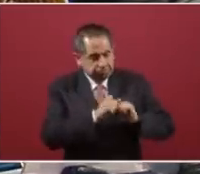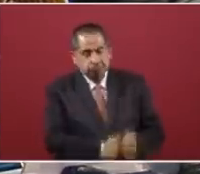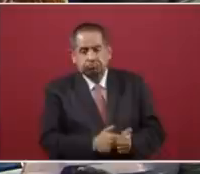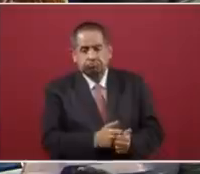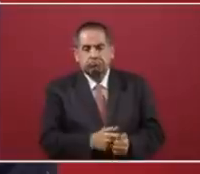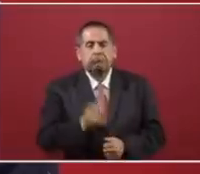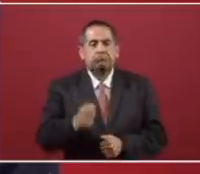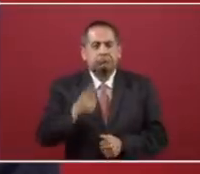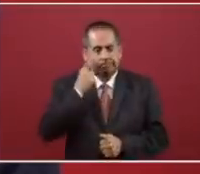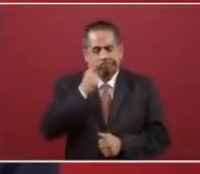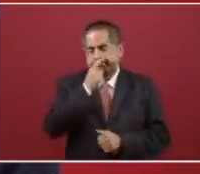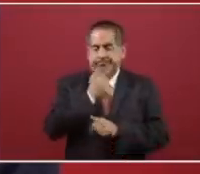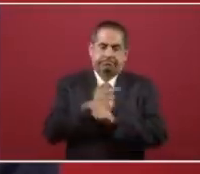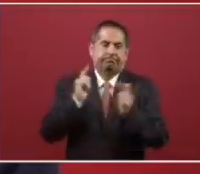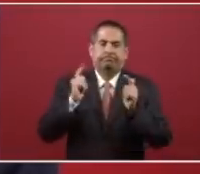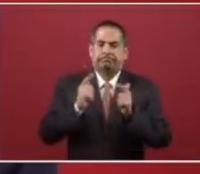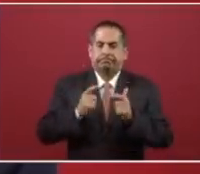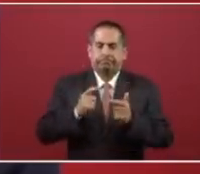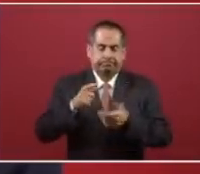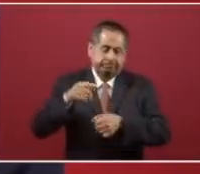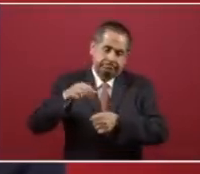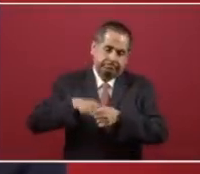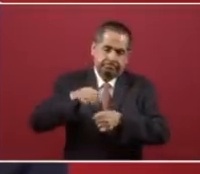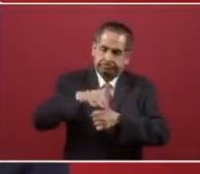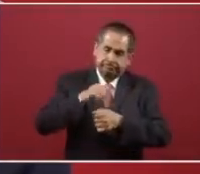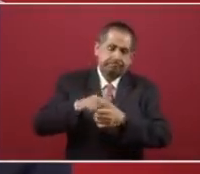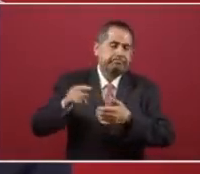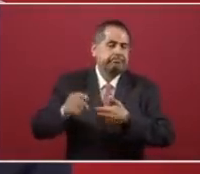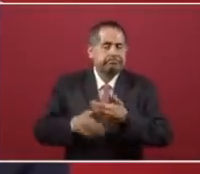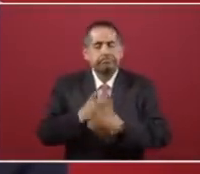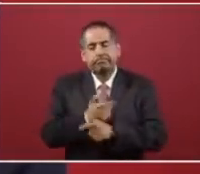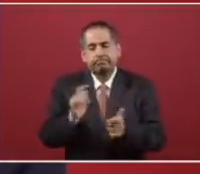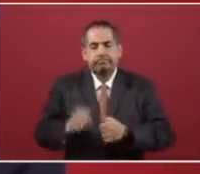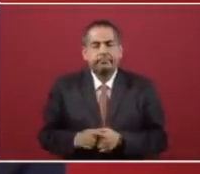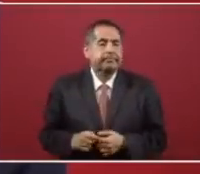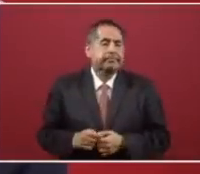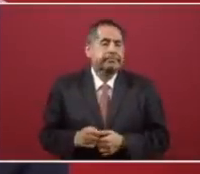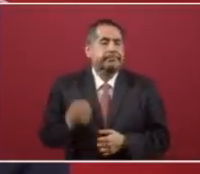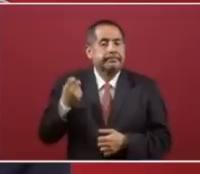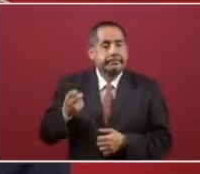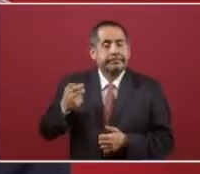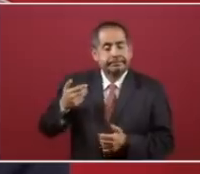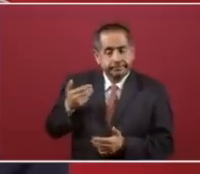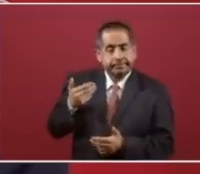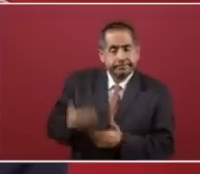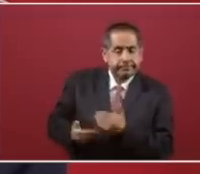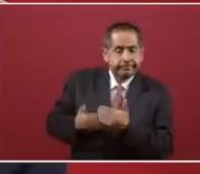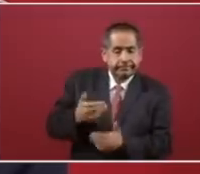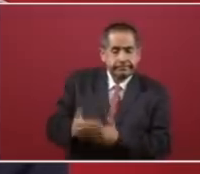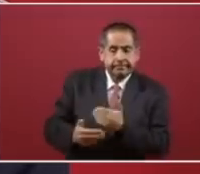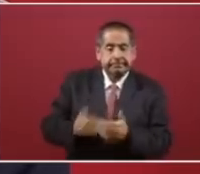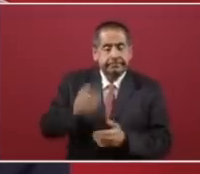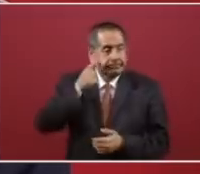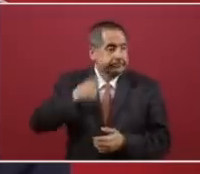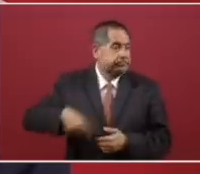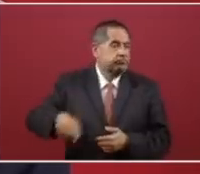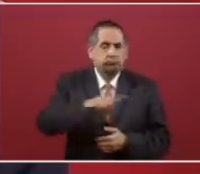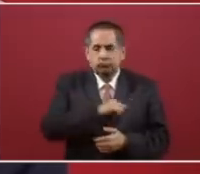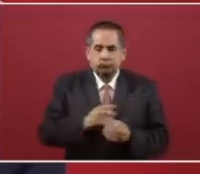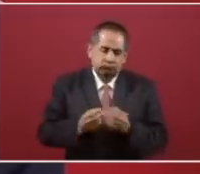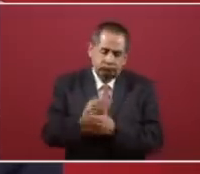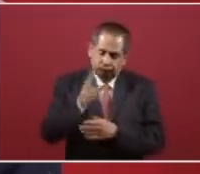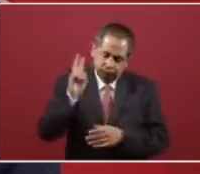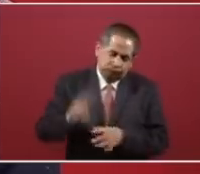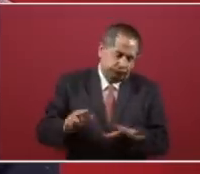es todo esto es lo que se está haciendo para que las cosas verdaderamente cambien